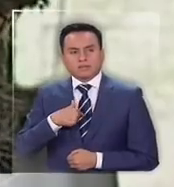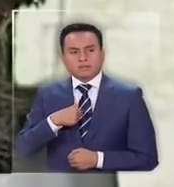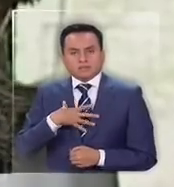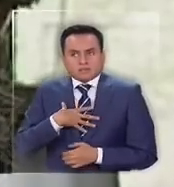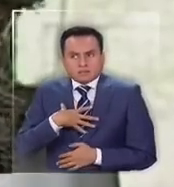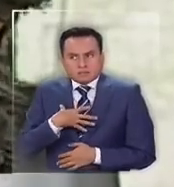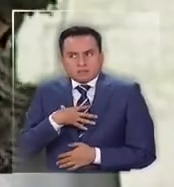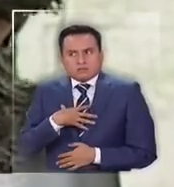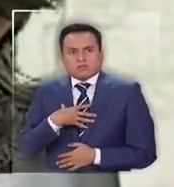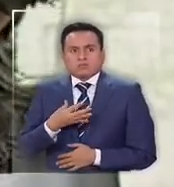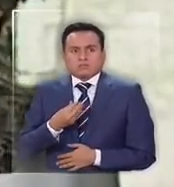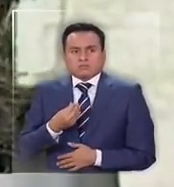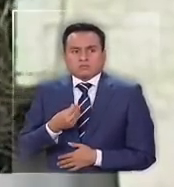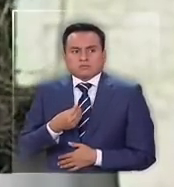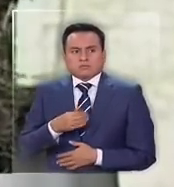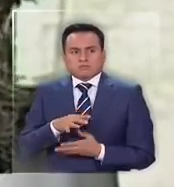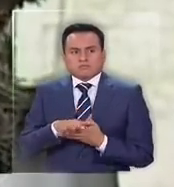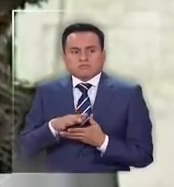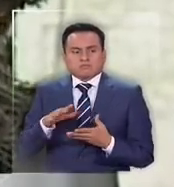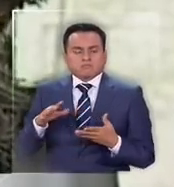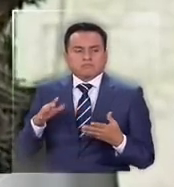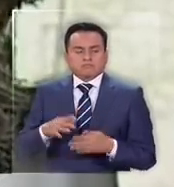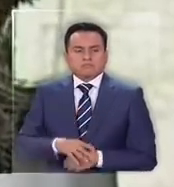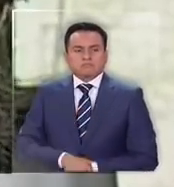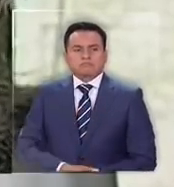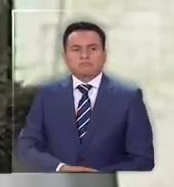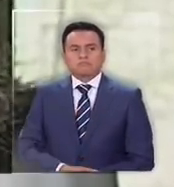terror era impresionante.